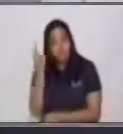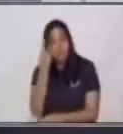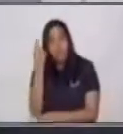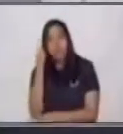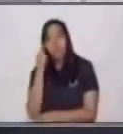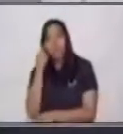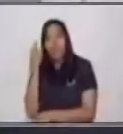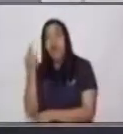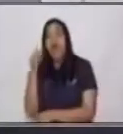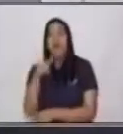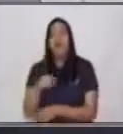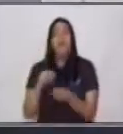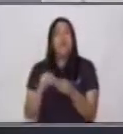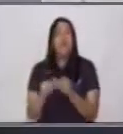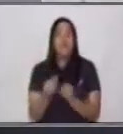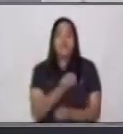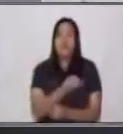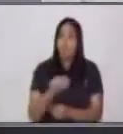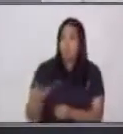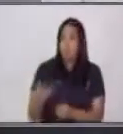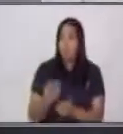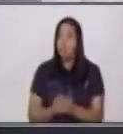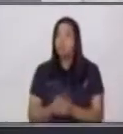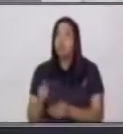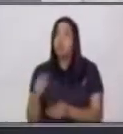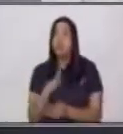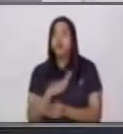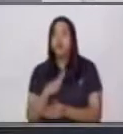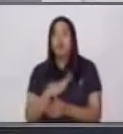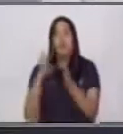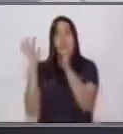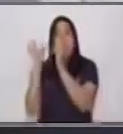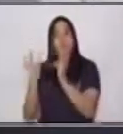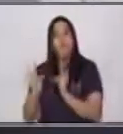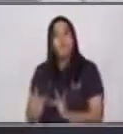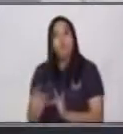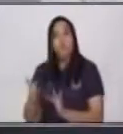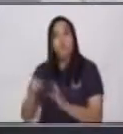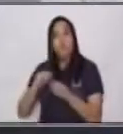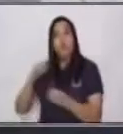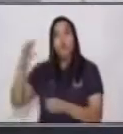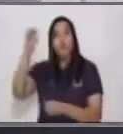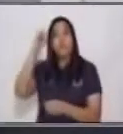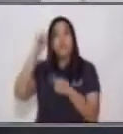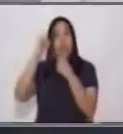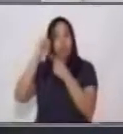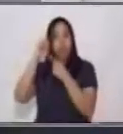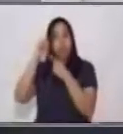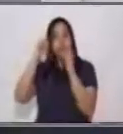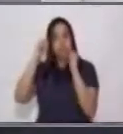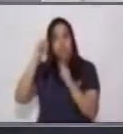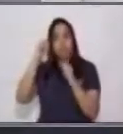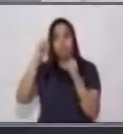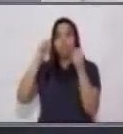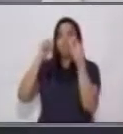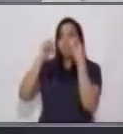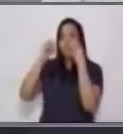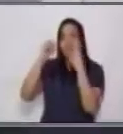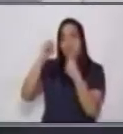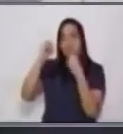1 y menos 1. Ahí, como los dos números son iguales y tienen signo contrario, simplemente los vamos a